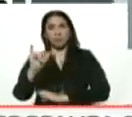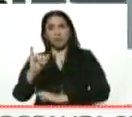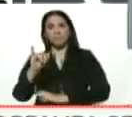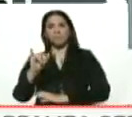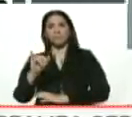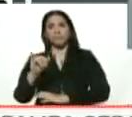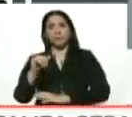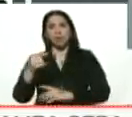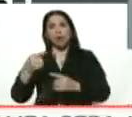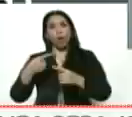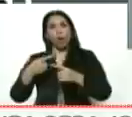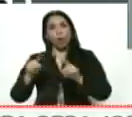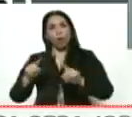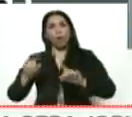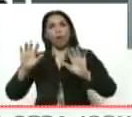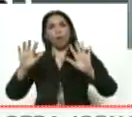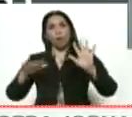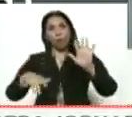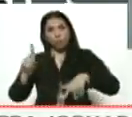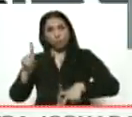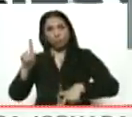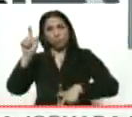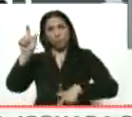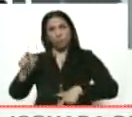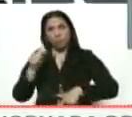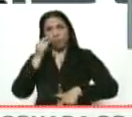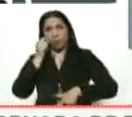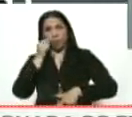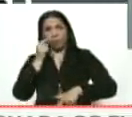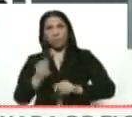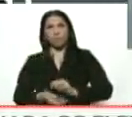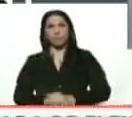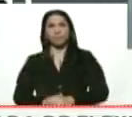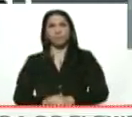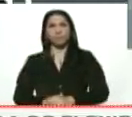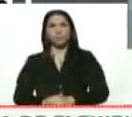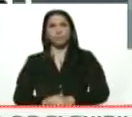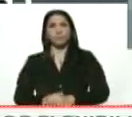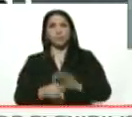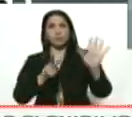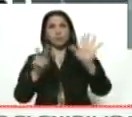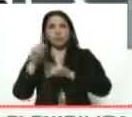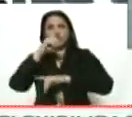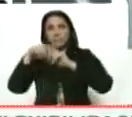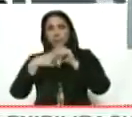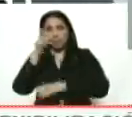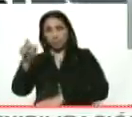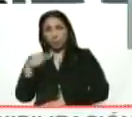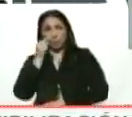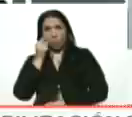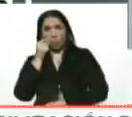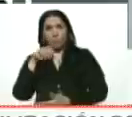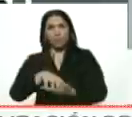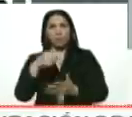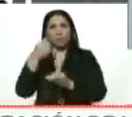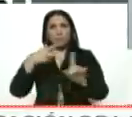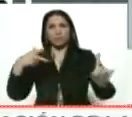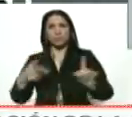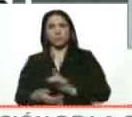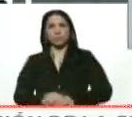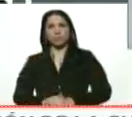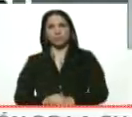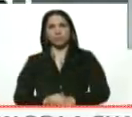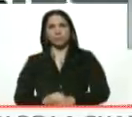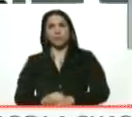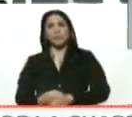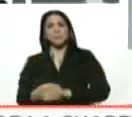11 es un hombre, un adulto mayor de 77 años de edad del estado Amazonas,